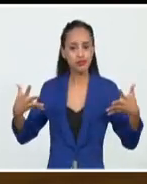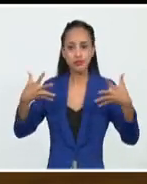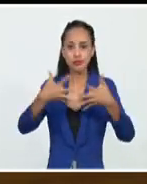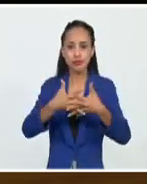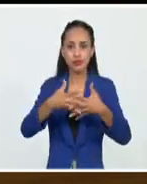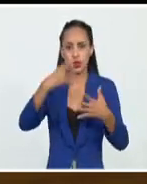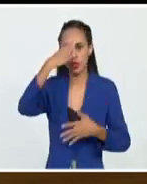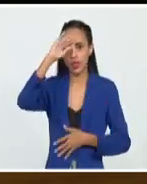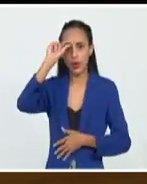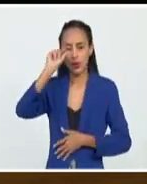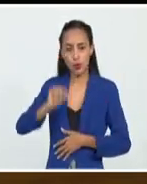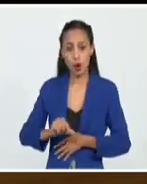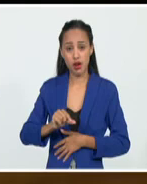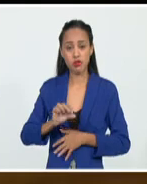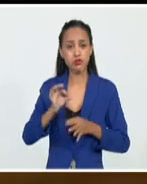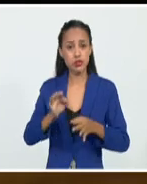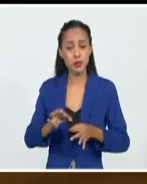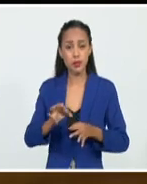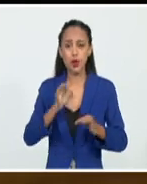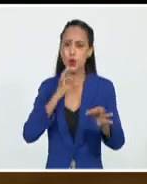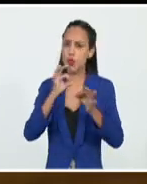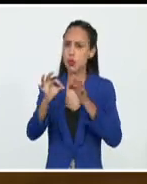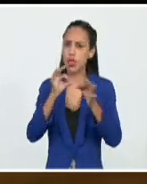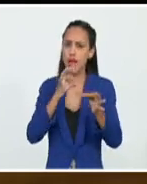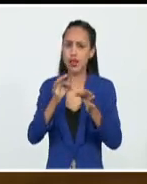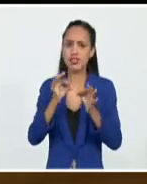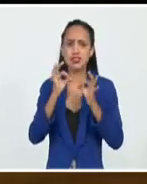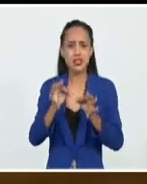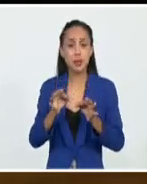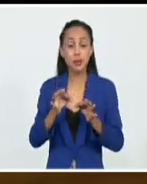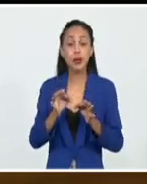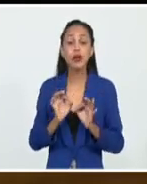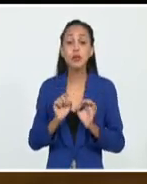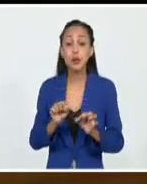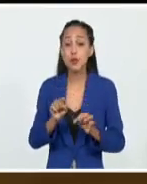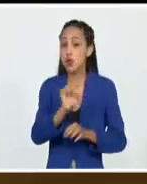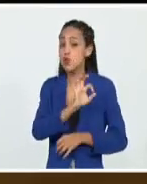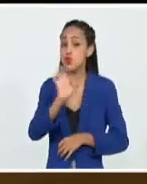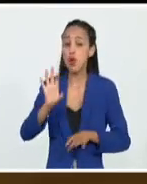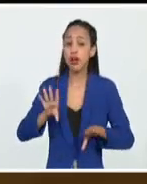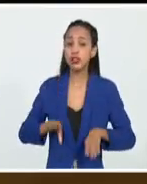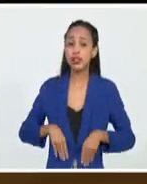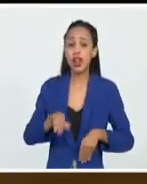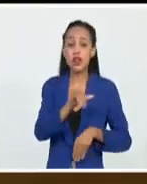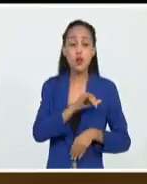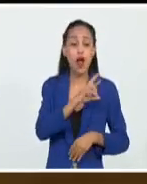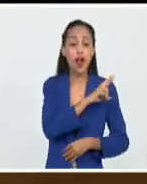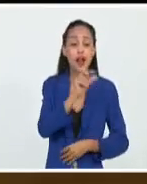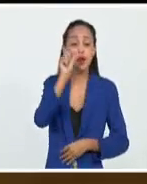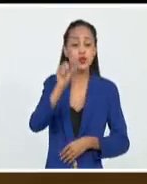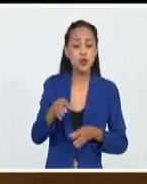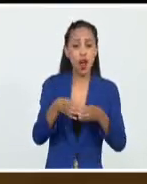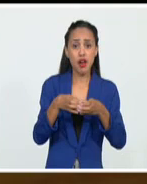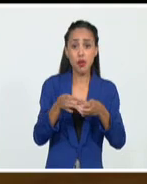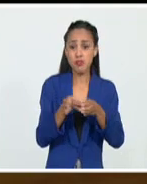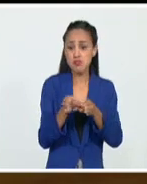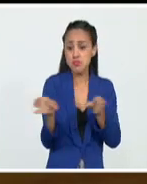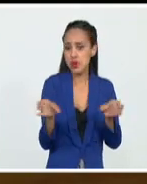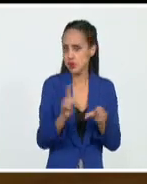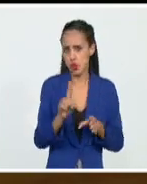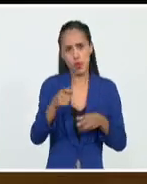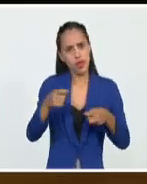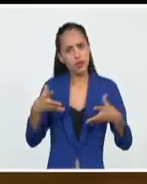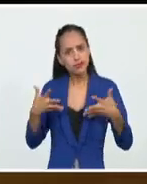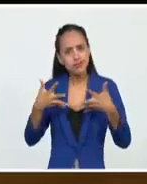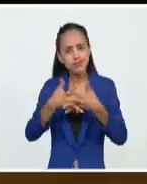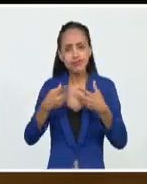al partido debe cuidarse con celo y jamás aceptar la división entre revolucionarios bajo falsos pretextos de